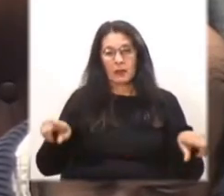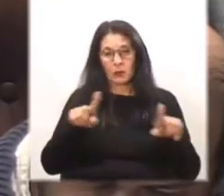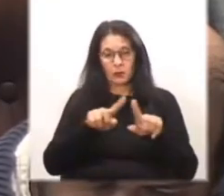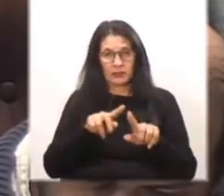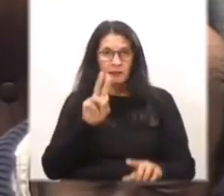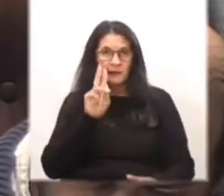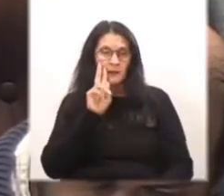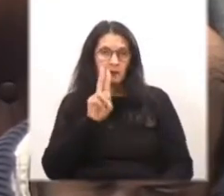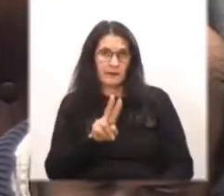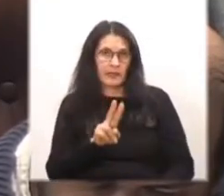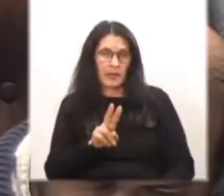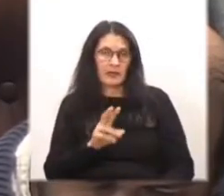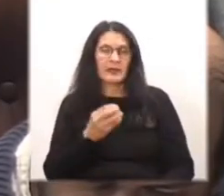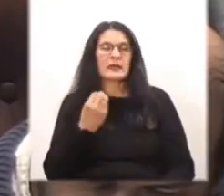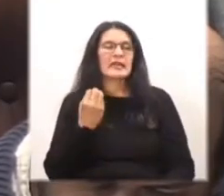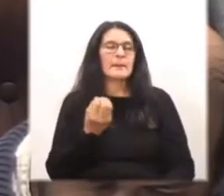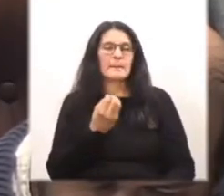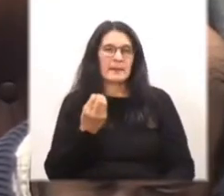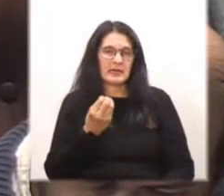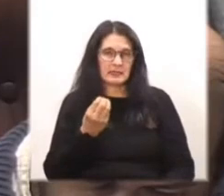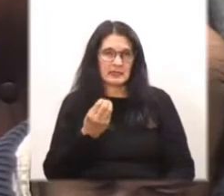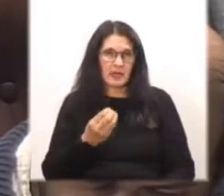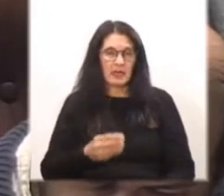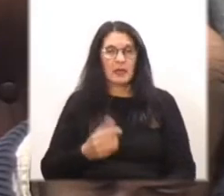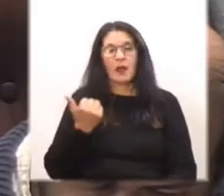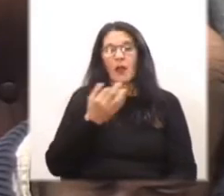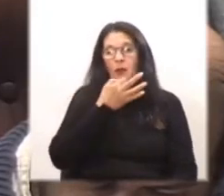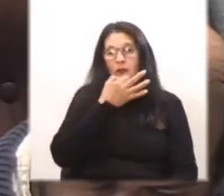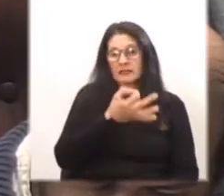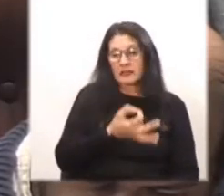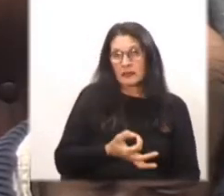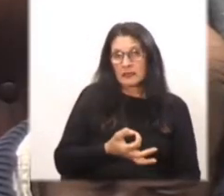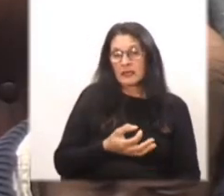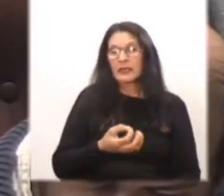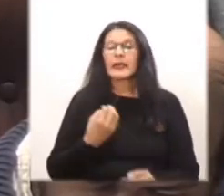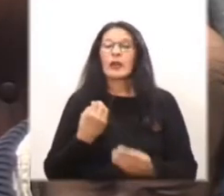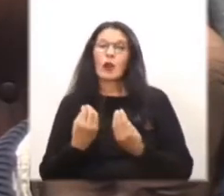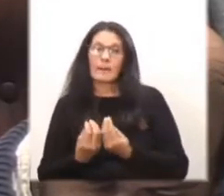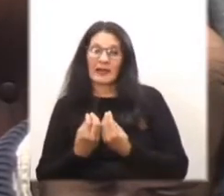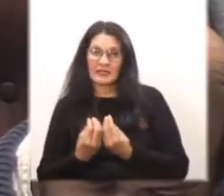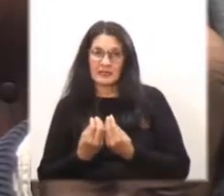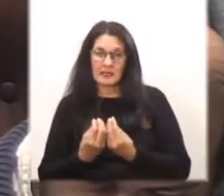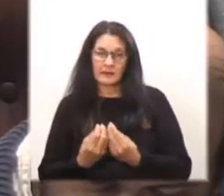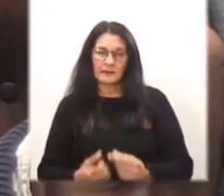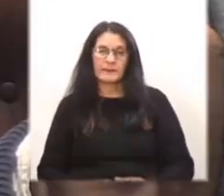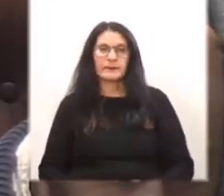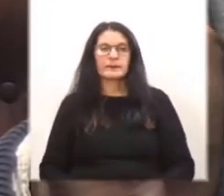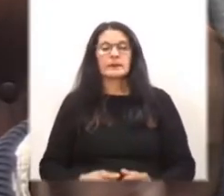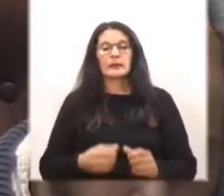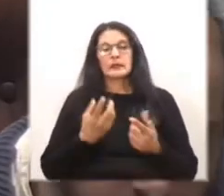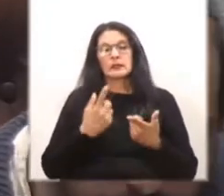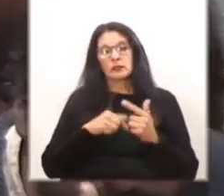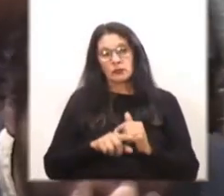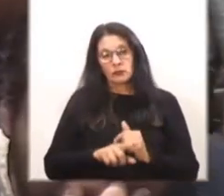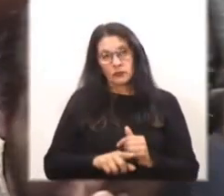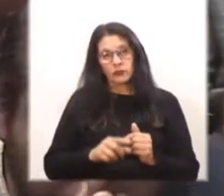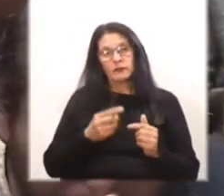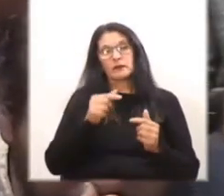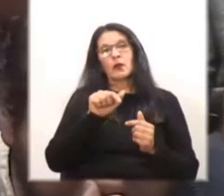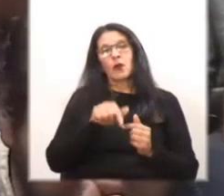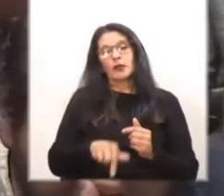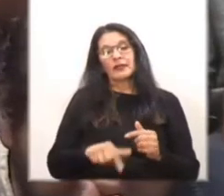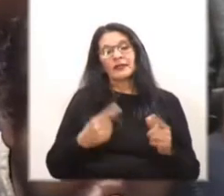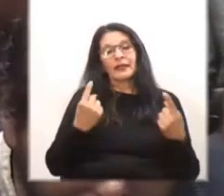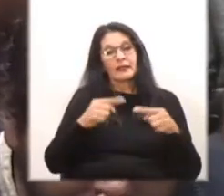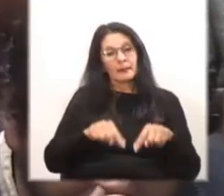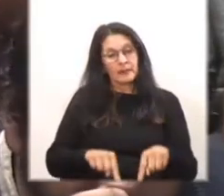está sucediendo, lo que se dice y lo que realmente pasa. Por tanto, con esta